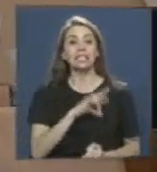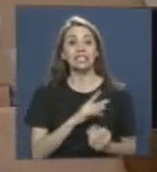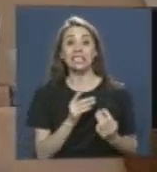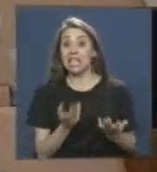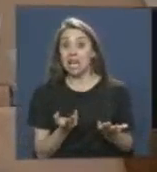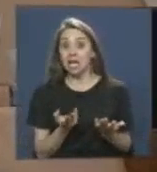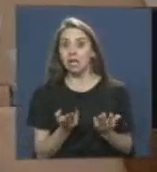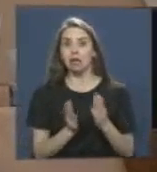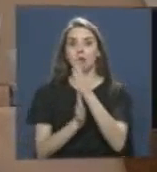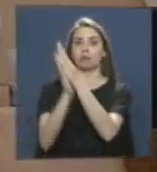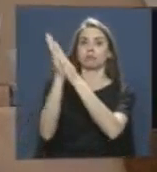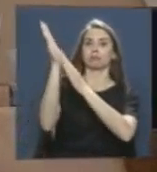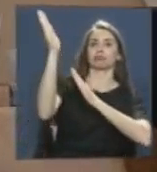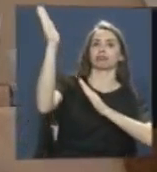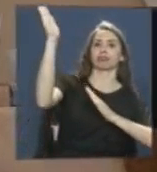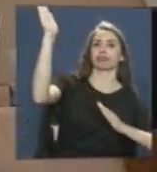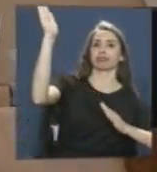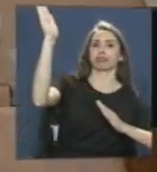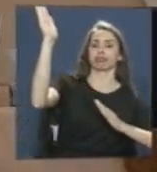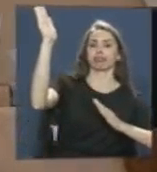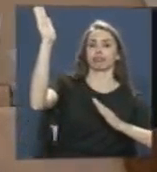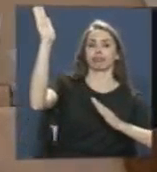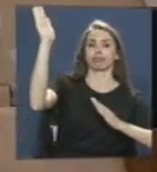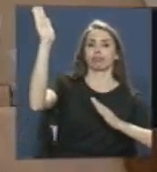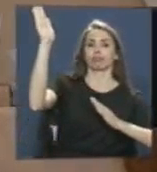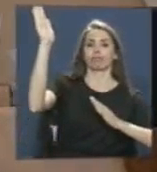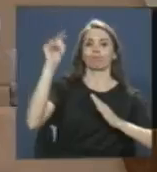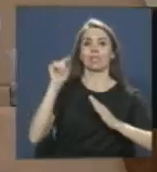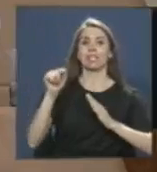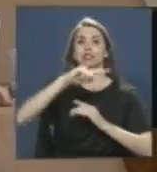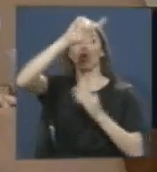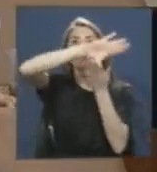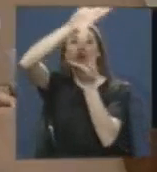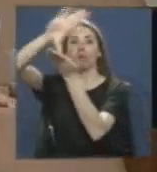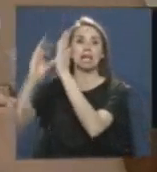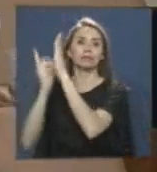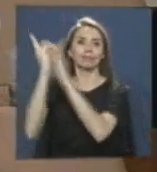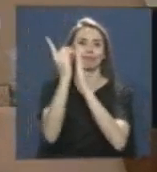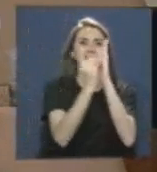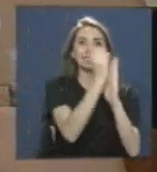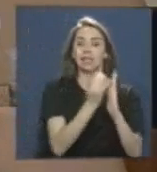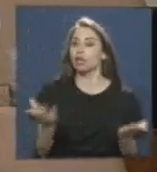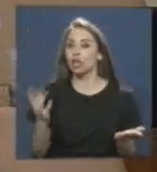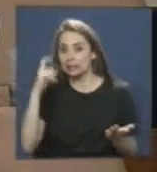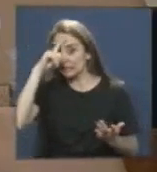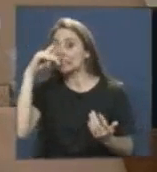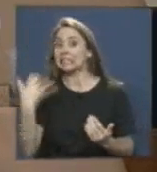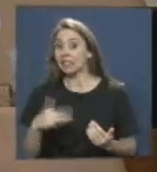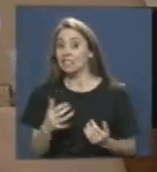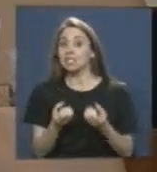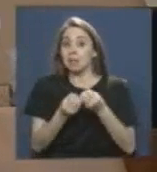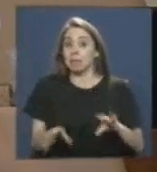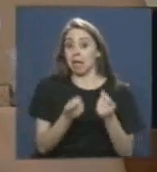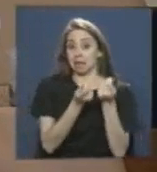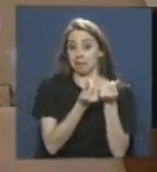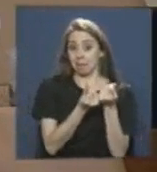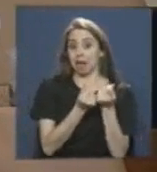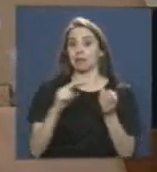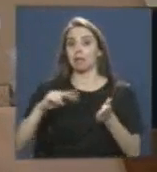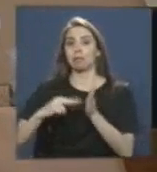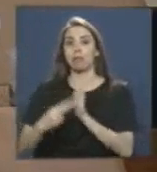quedar y mantenerse extremadamente rezagado en esta carrera, con durísimos costos en términos económicos y sociales